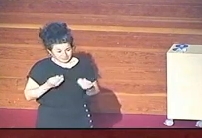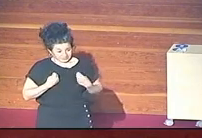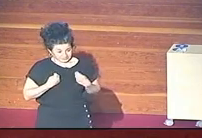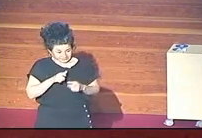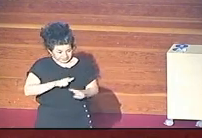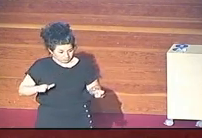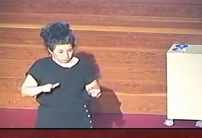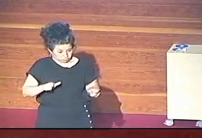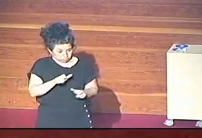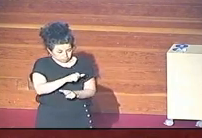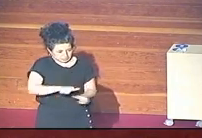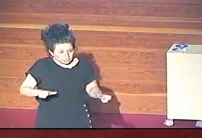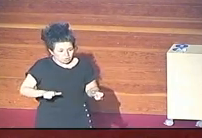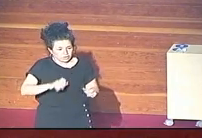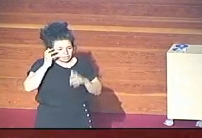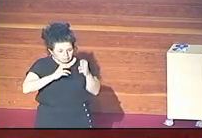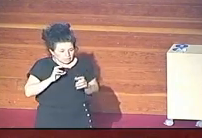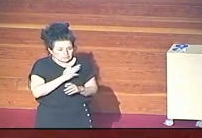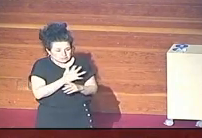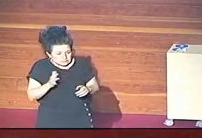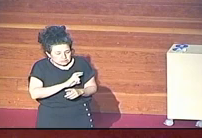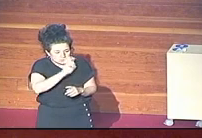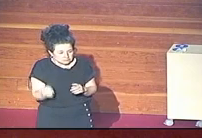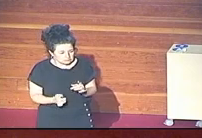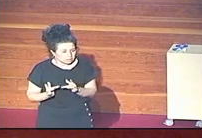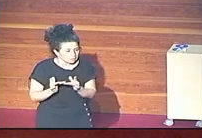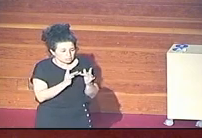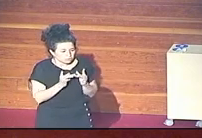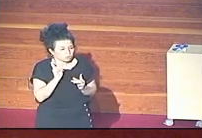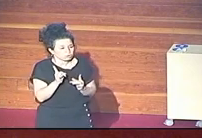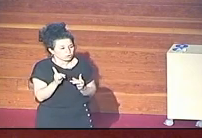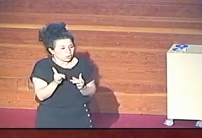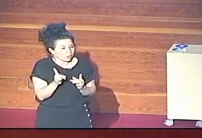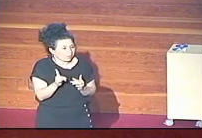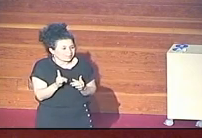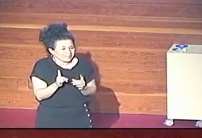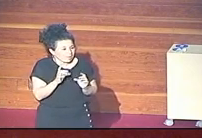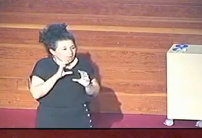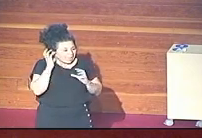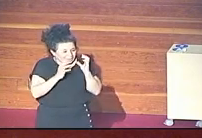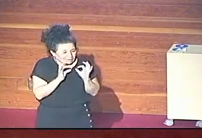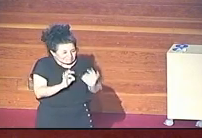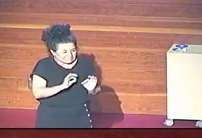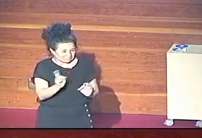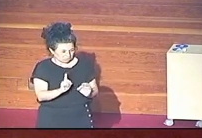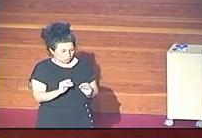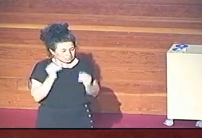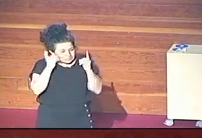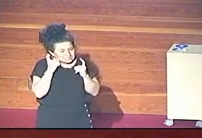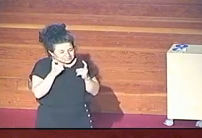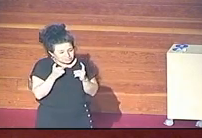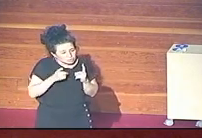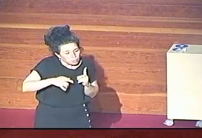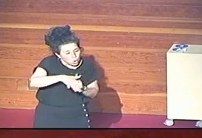exclusivamente del lince ibérico del urogallo sino que intentamos ponerlo en su contexto porque es